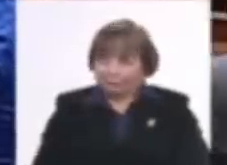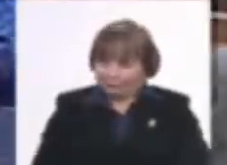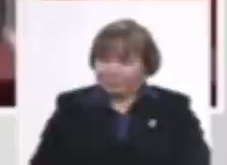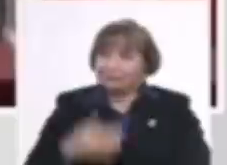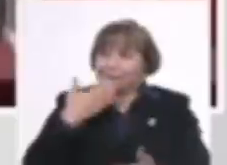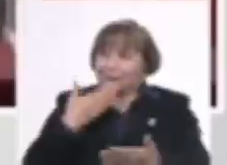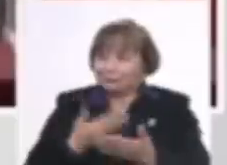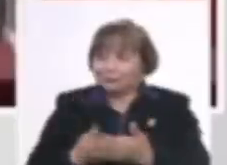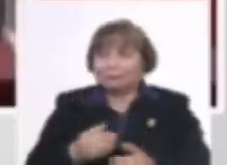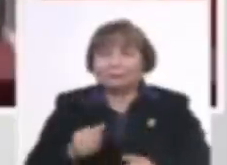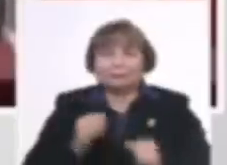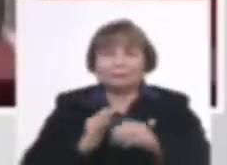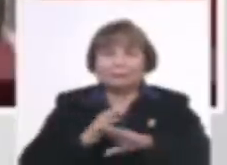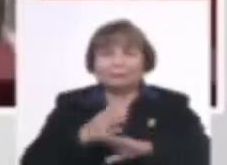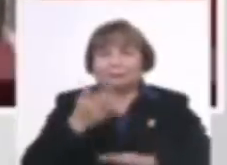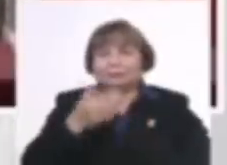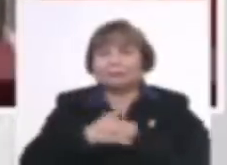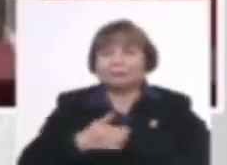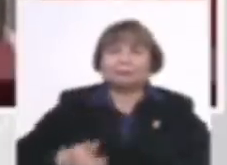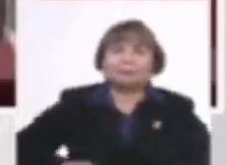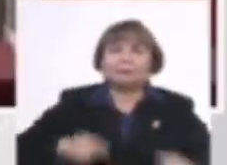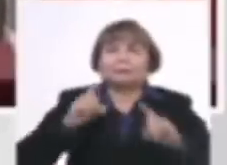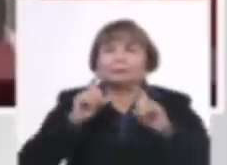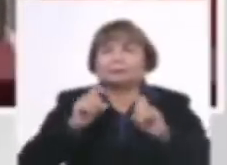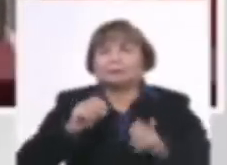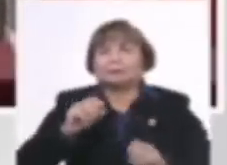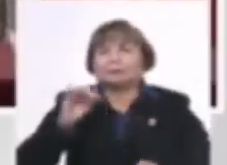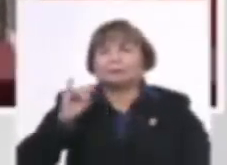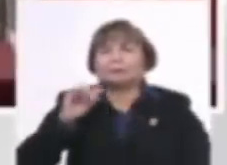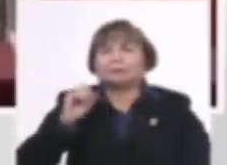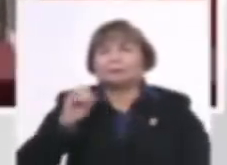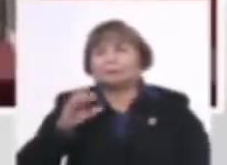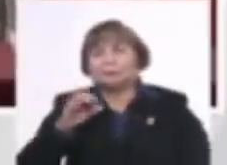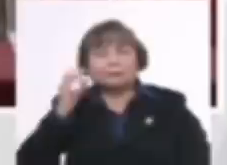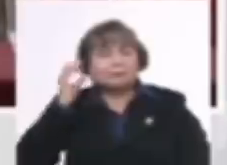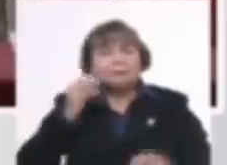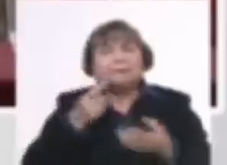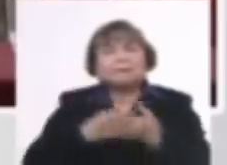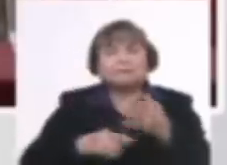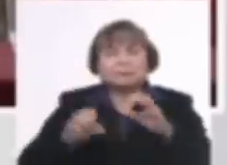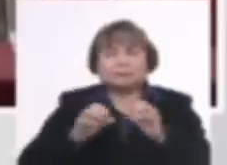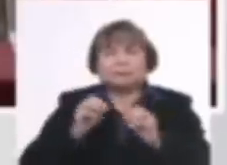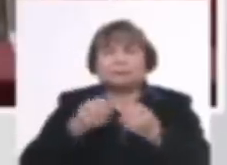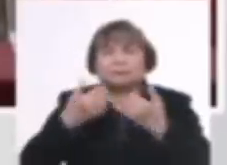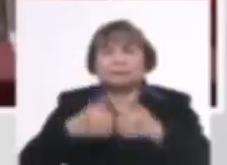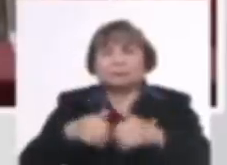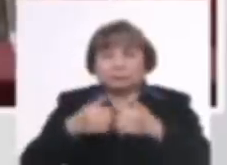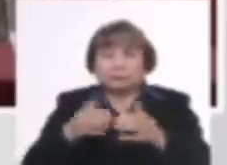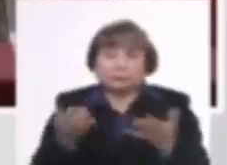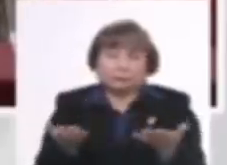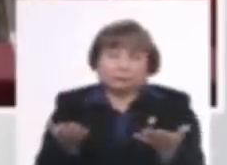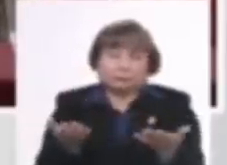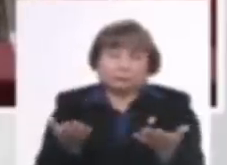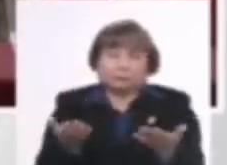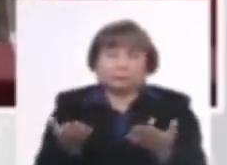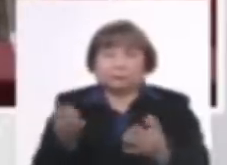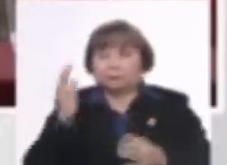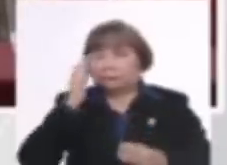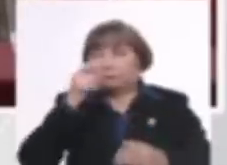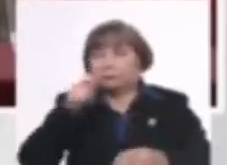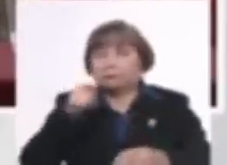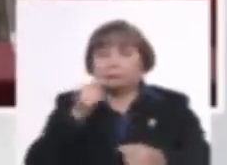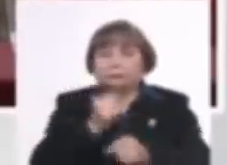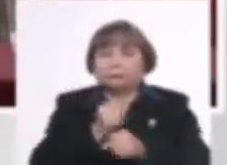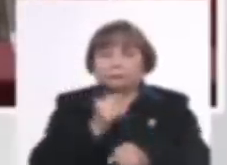Gracias, presidente. A través suyo, presidente, preguntarle a la señorita Jennifer a qué se dedica esta empresa para la que